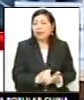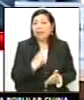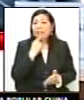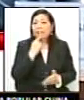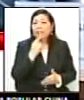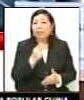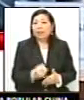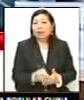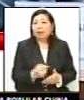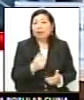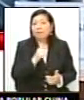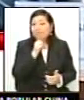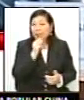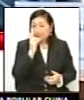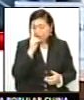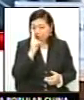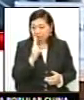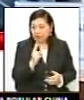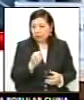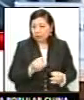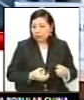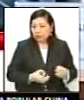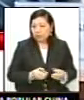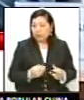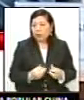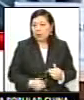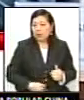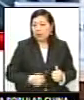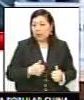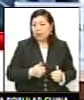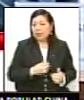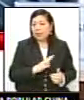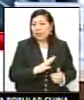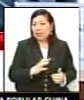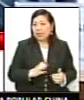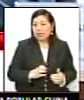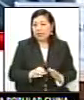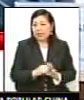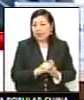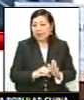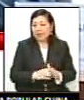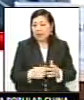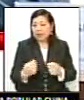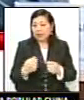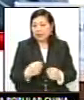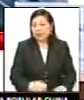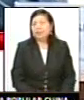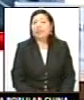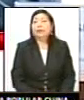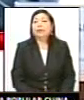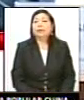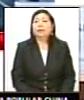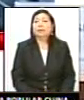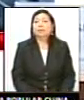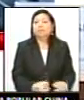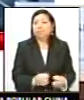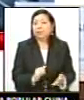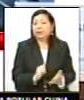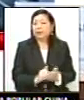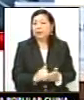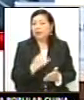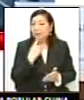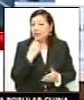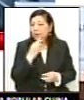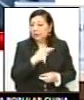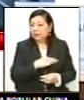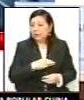denunciante un desconocimiento del ordenamiento jurídico de cómo alto funcionario del Estado está constitucionalmente obligado a cumplir, lo que amerita